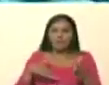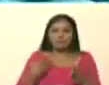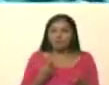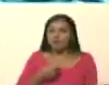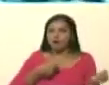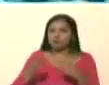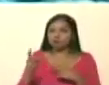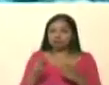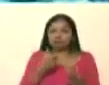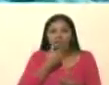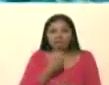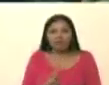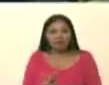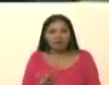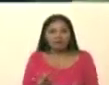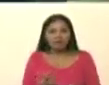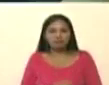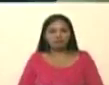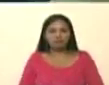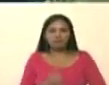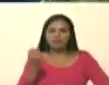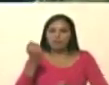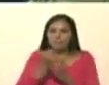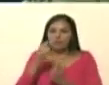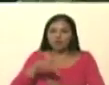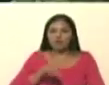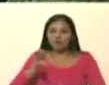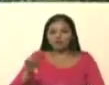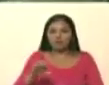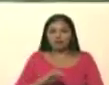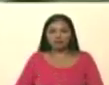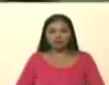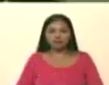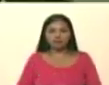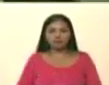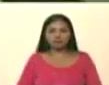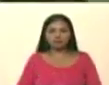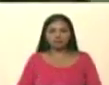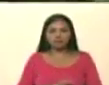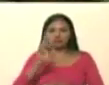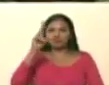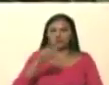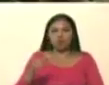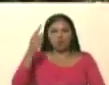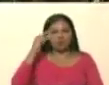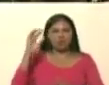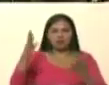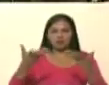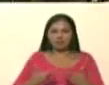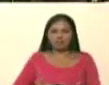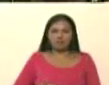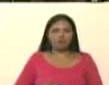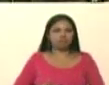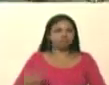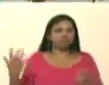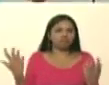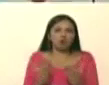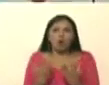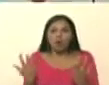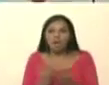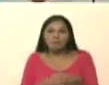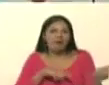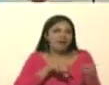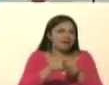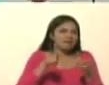exportar con facilidad con apoyo del estado buenos días recibo quejas críticas